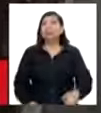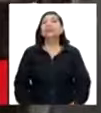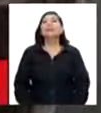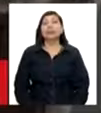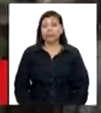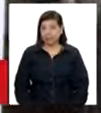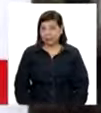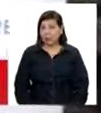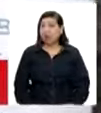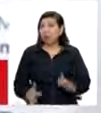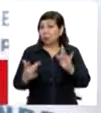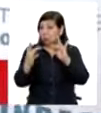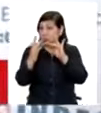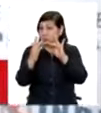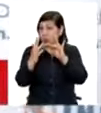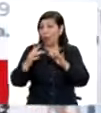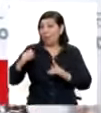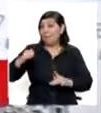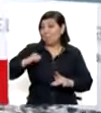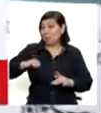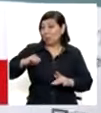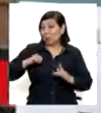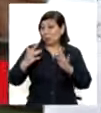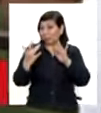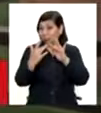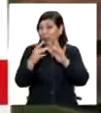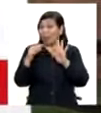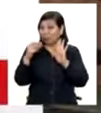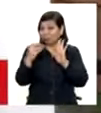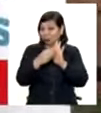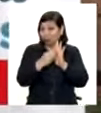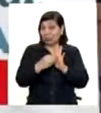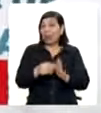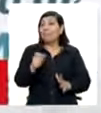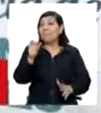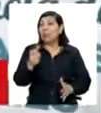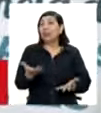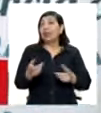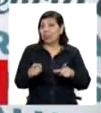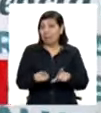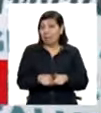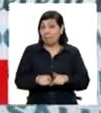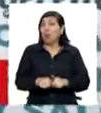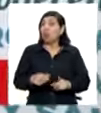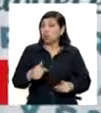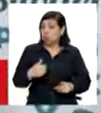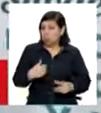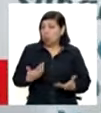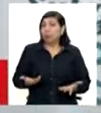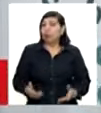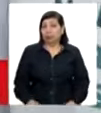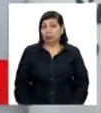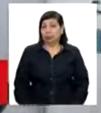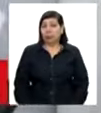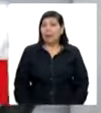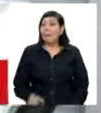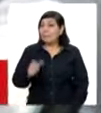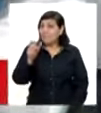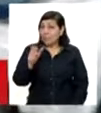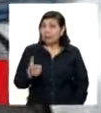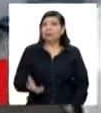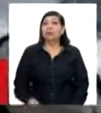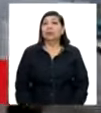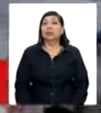Así es, está en las redes sociales de la municipalidad. Y las personales también, o sea, yo también como